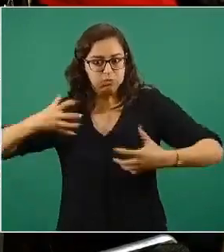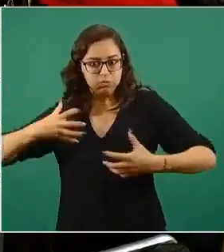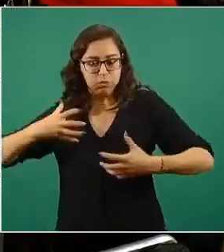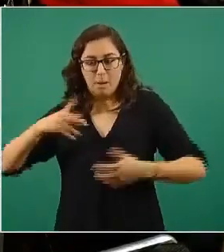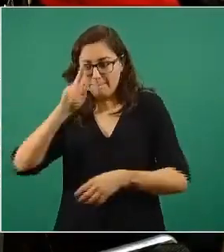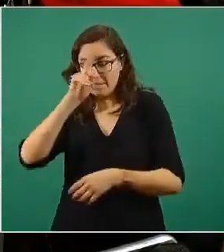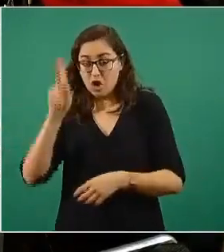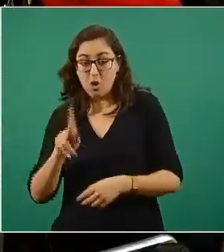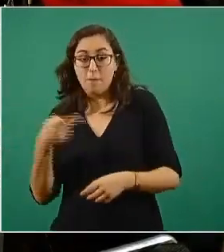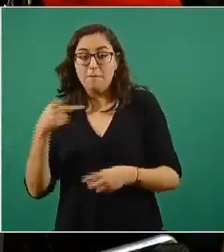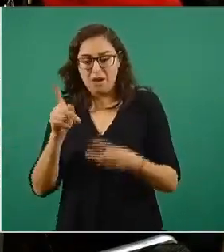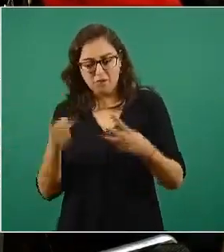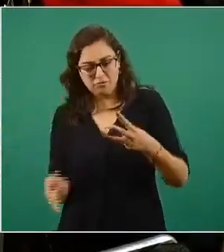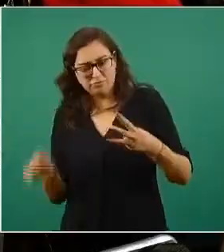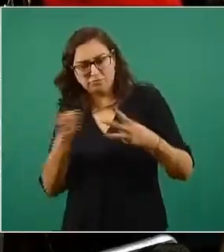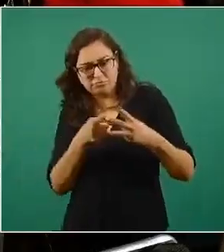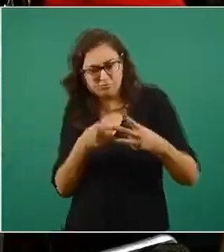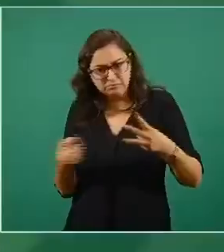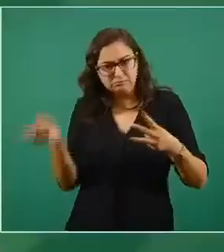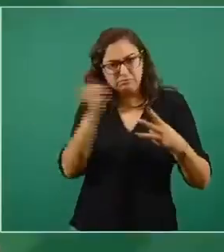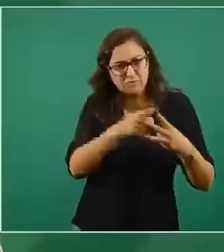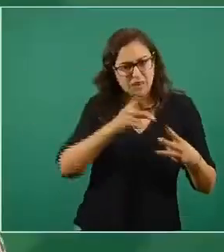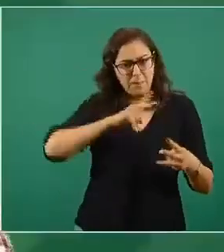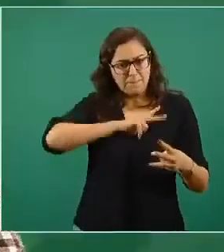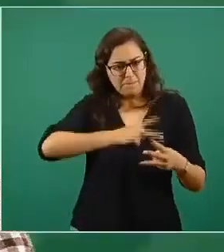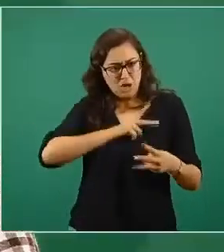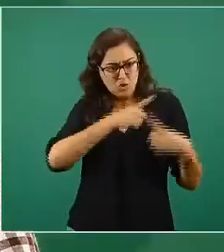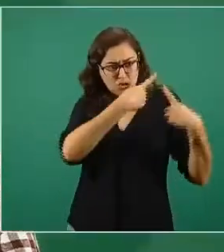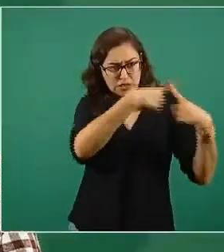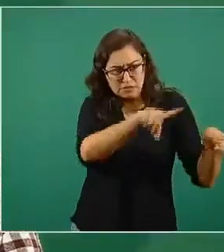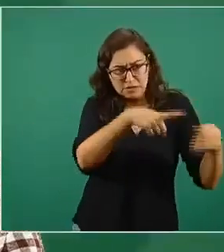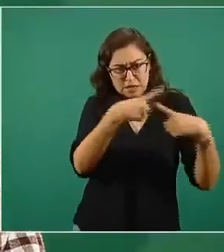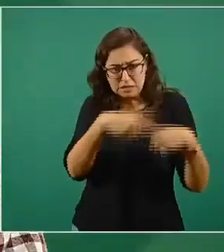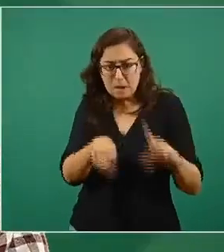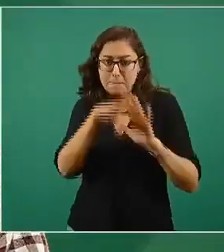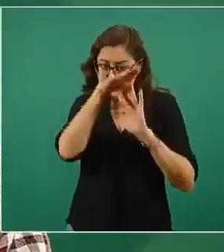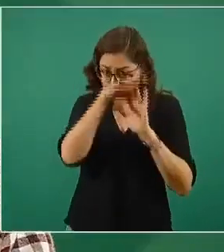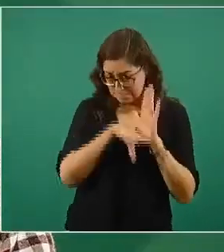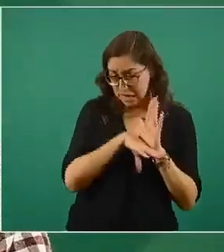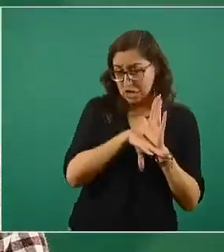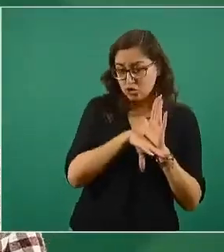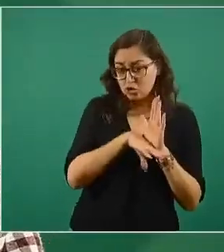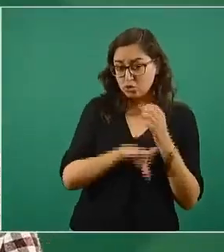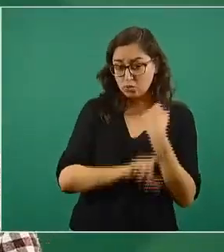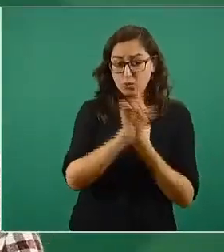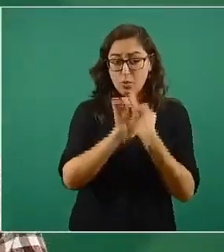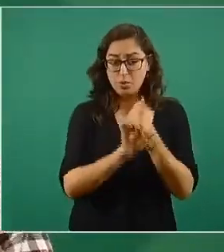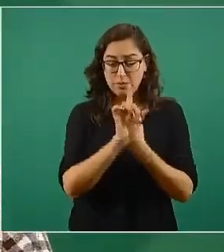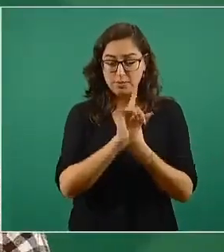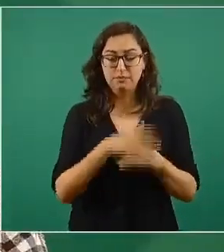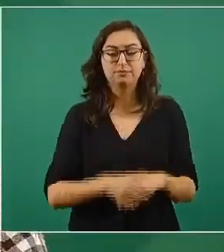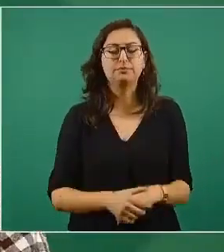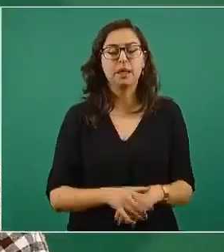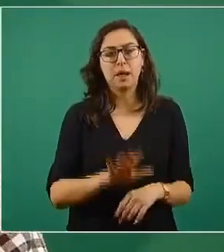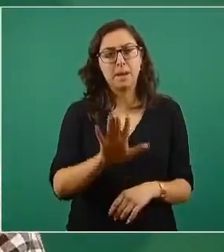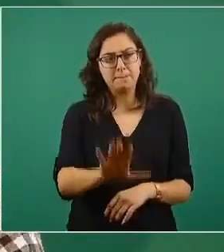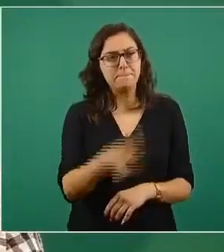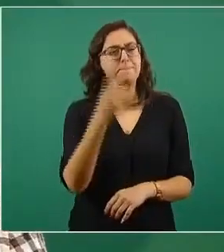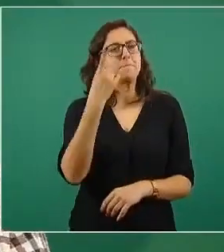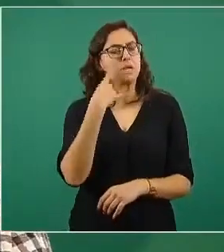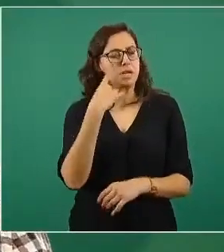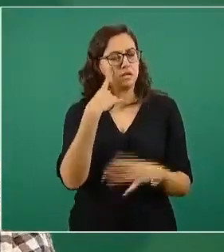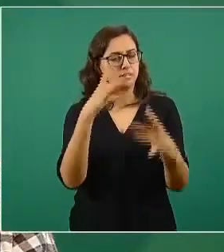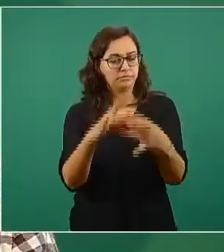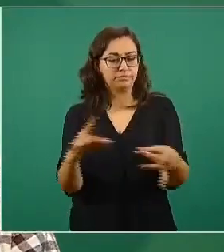por neumococo. Gracias. Sí, las diversas causas de neumonía, como referencia general para toda la población que nos